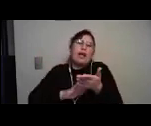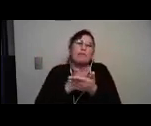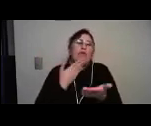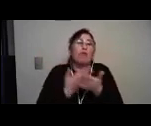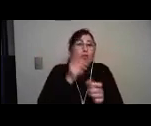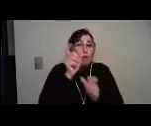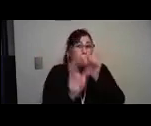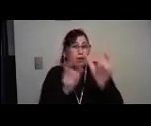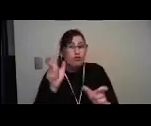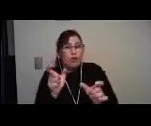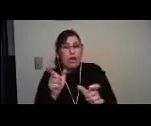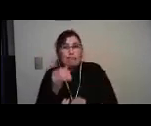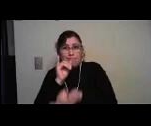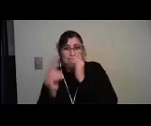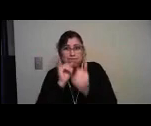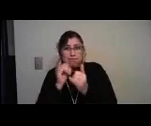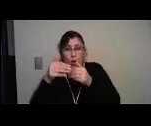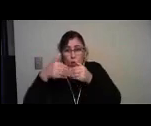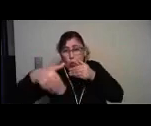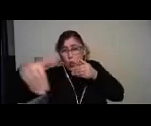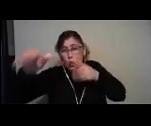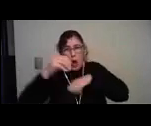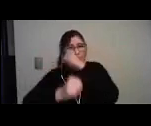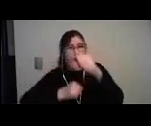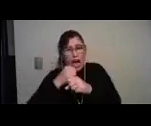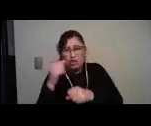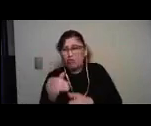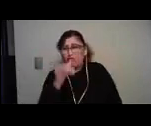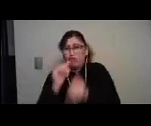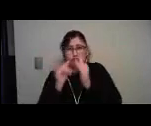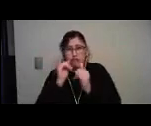que consumen alcohol de forma prolongada y recurrente, ¿ya?